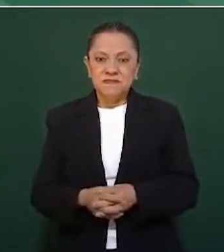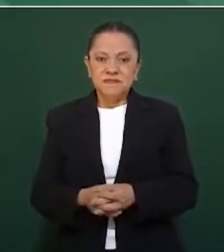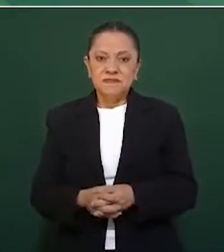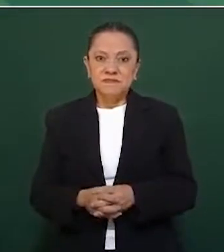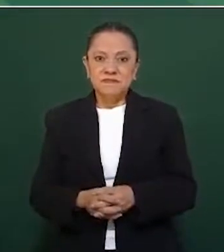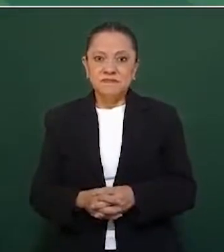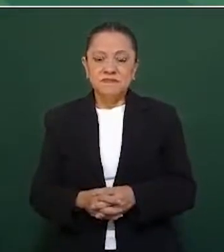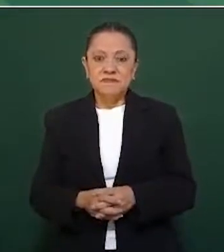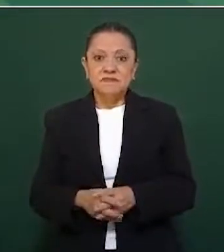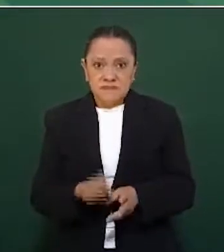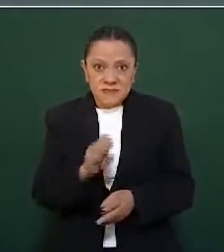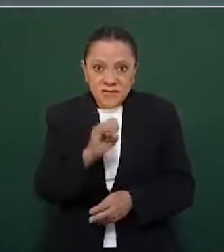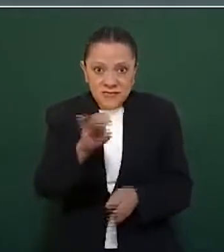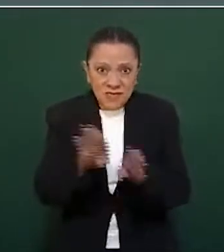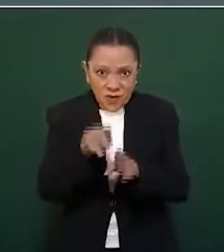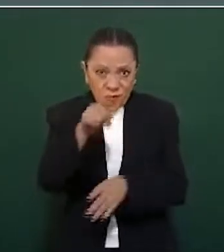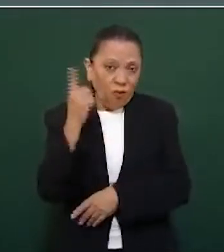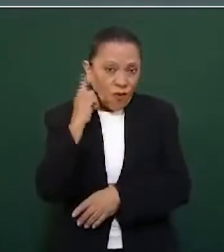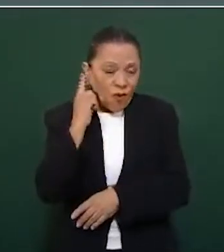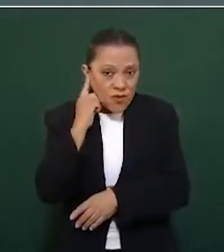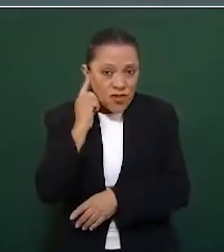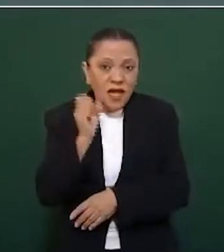Así como lo están escuchando,